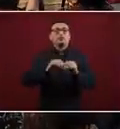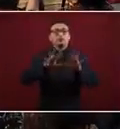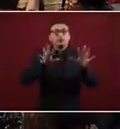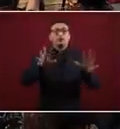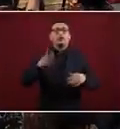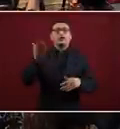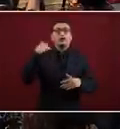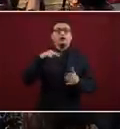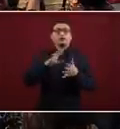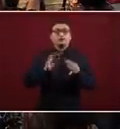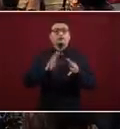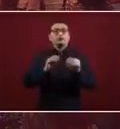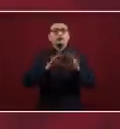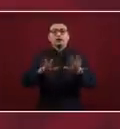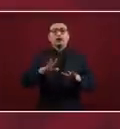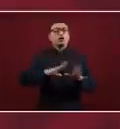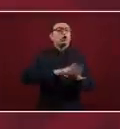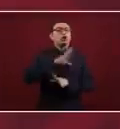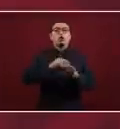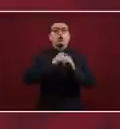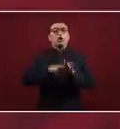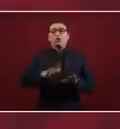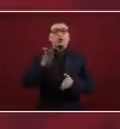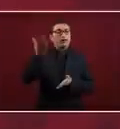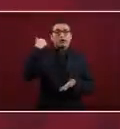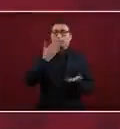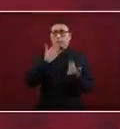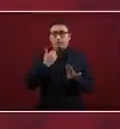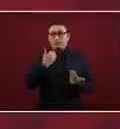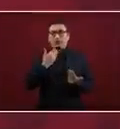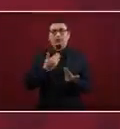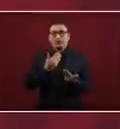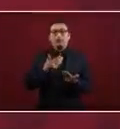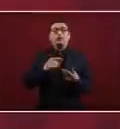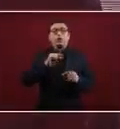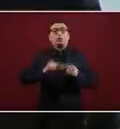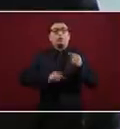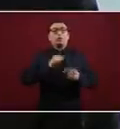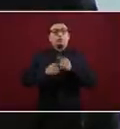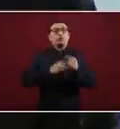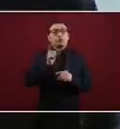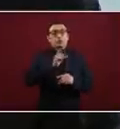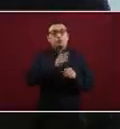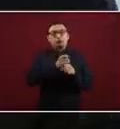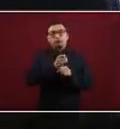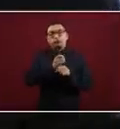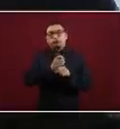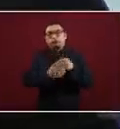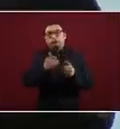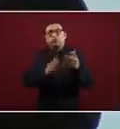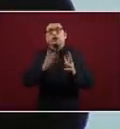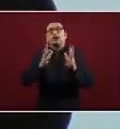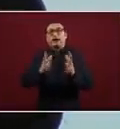hemos aclarado, no se tenían todos los elementos. Esto fue saliendo poco a poco hasta